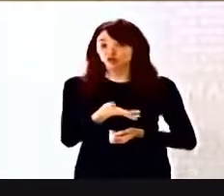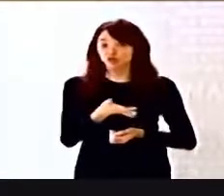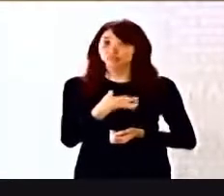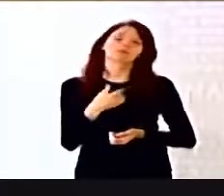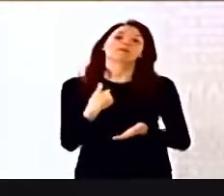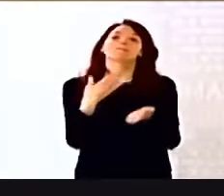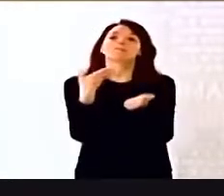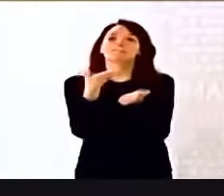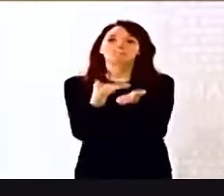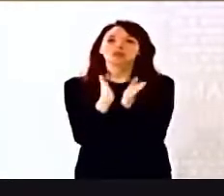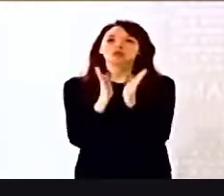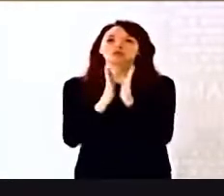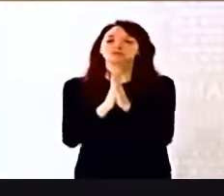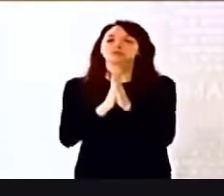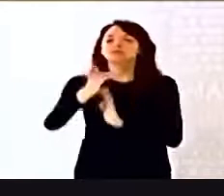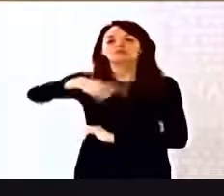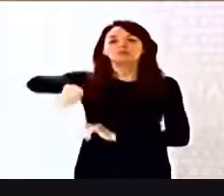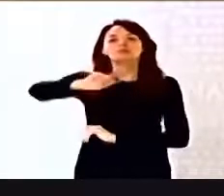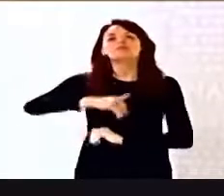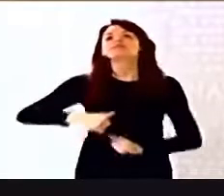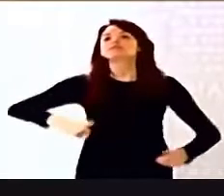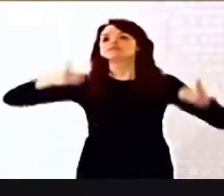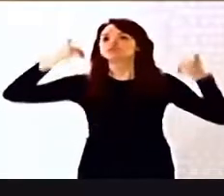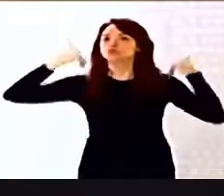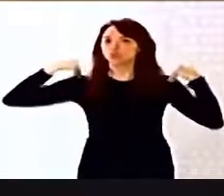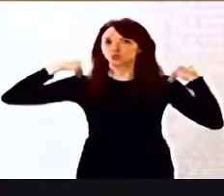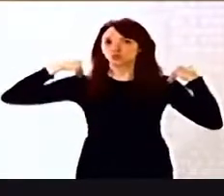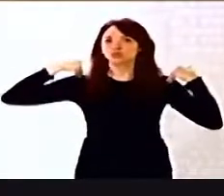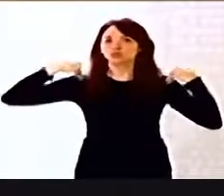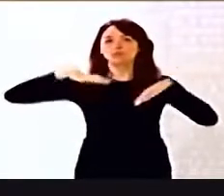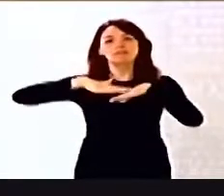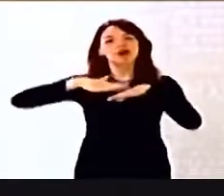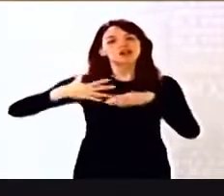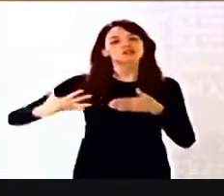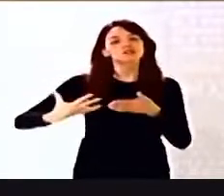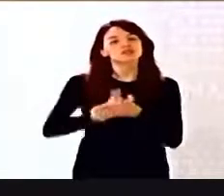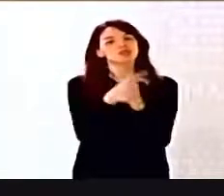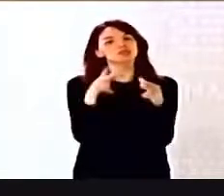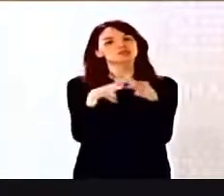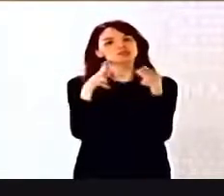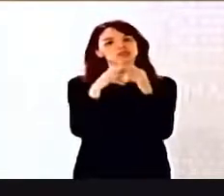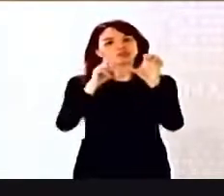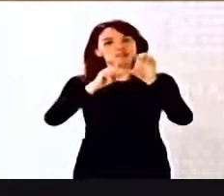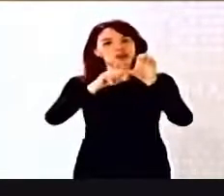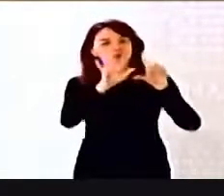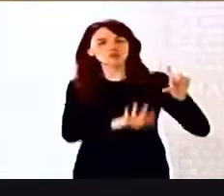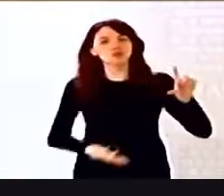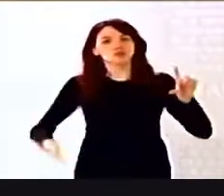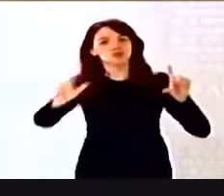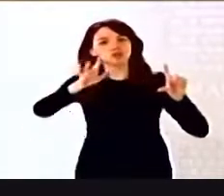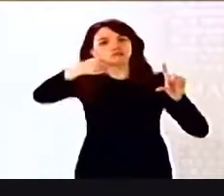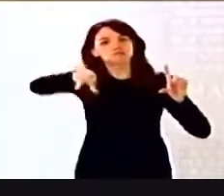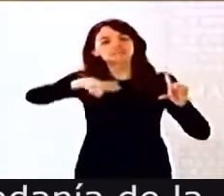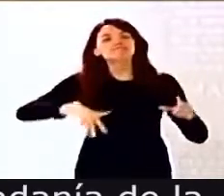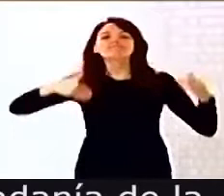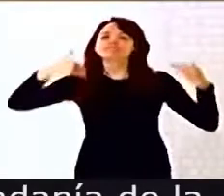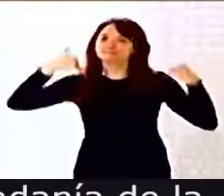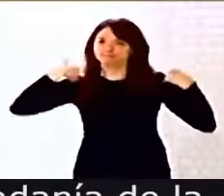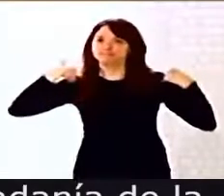apelo a la responsabilidad de toda la ciudadanía de la Comunidad Autónoma de Extremadura,